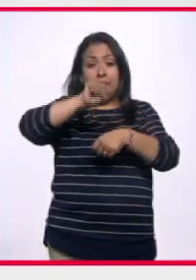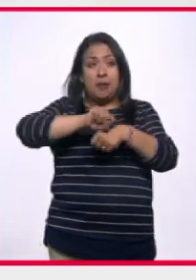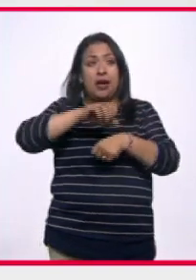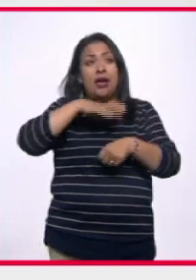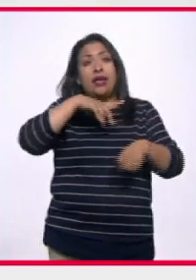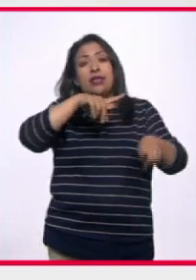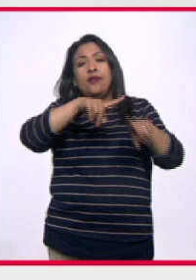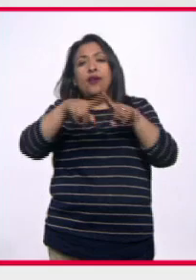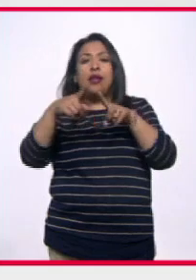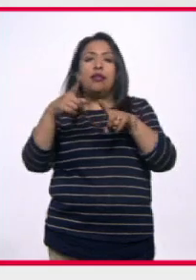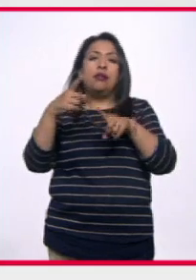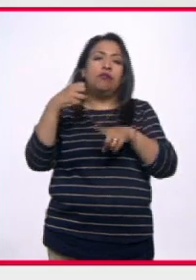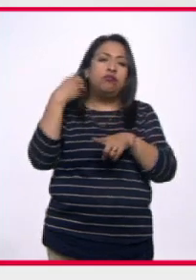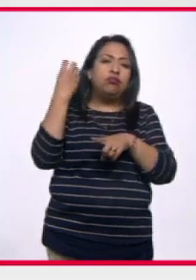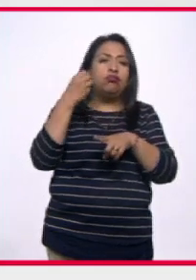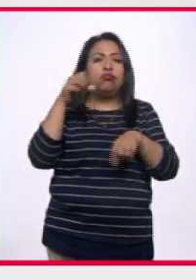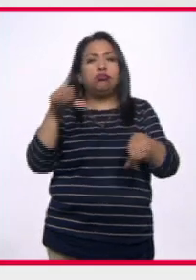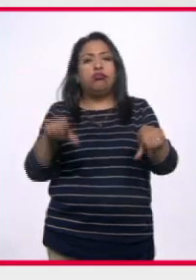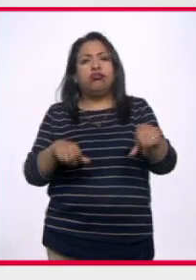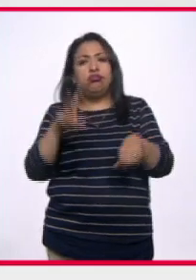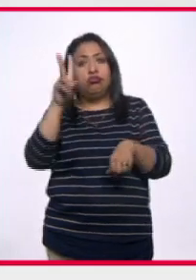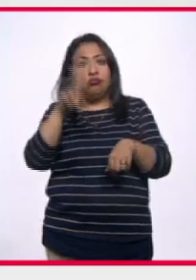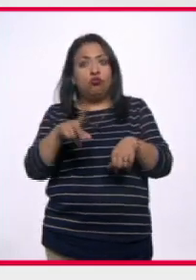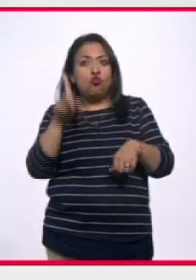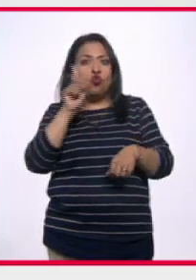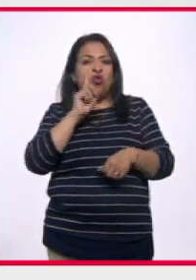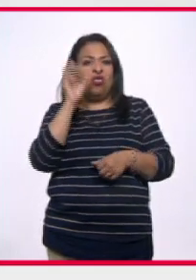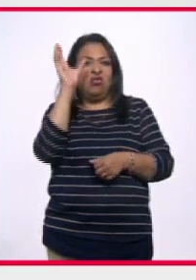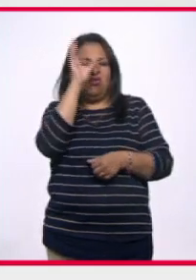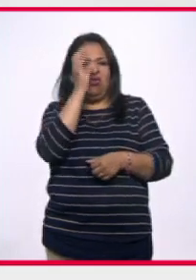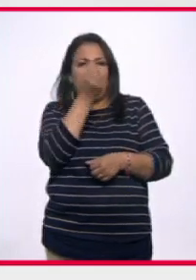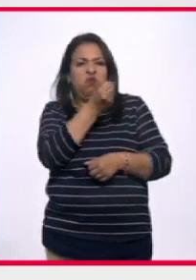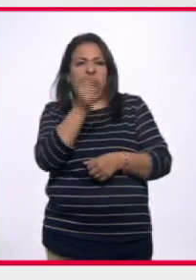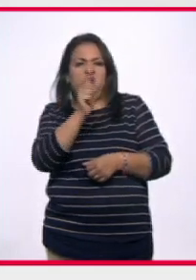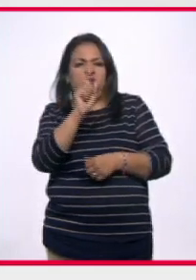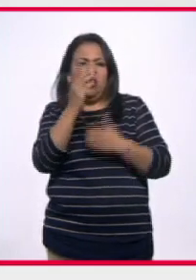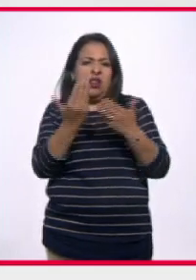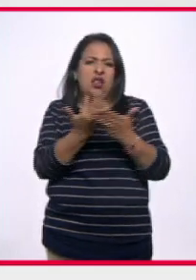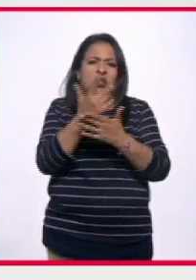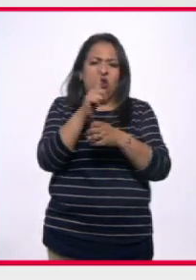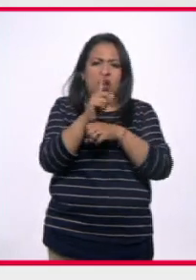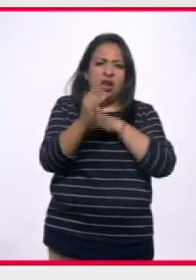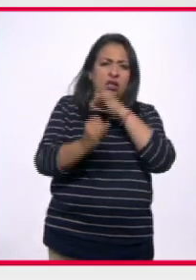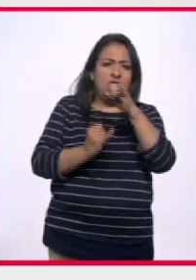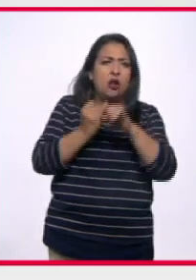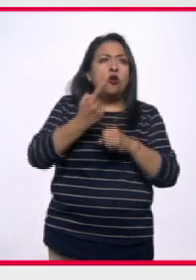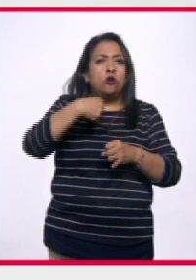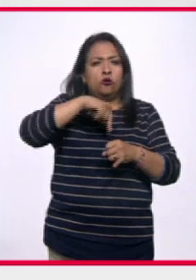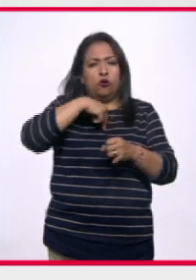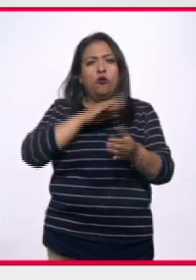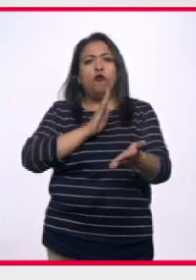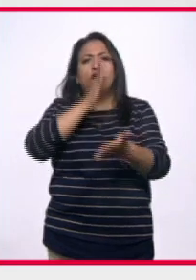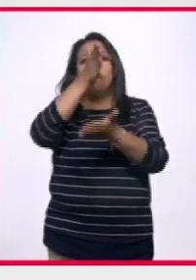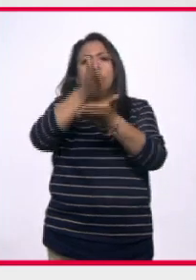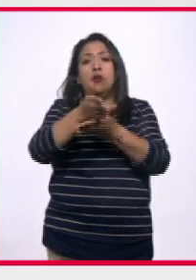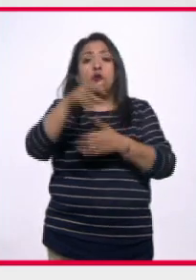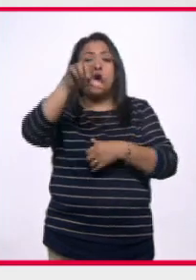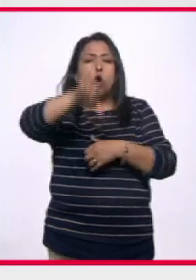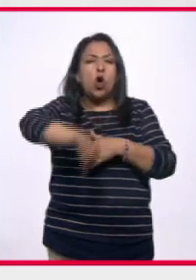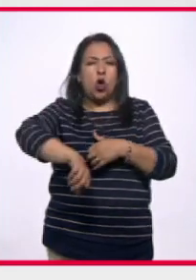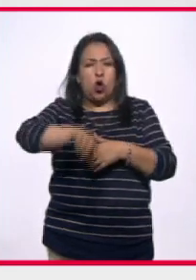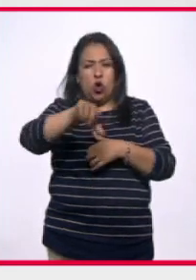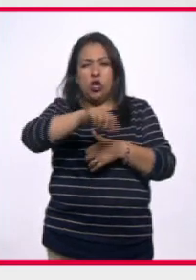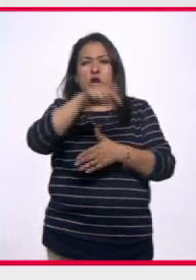cabo diferentes charlas actividades con grandes científicas nacionales e internacionales y nosotros acudimos a la que sucedió hoy